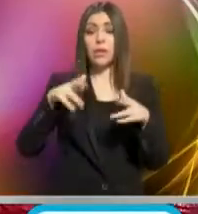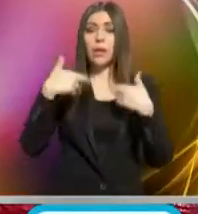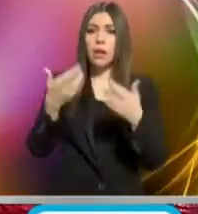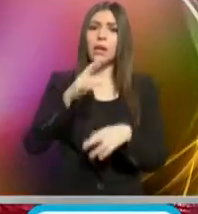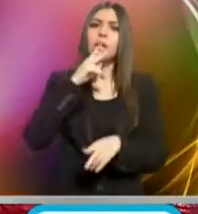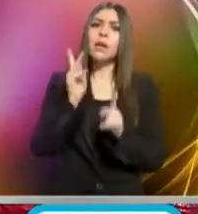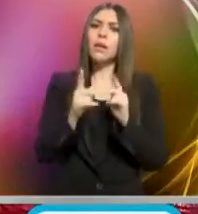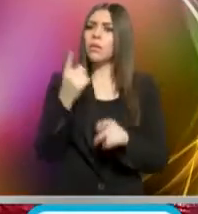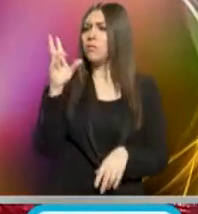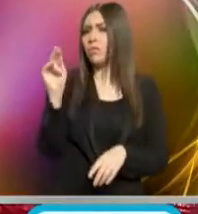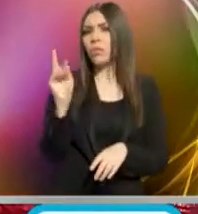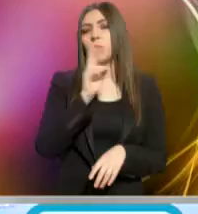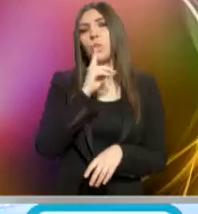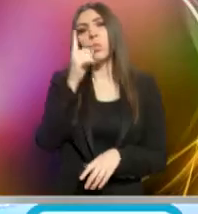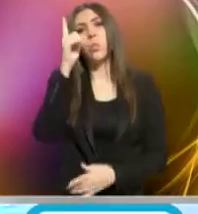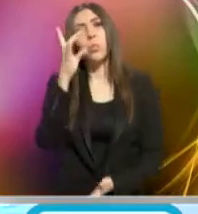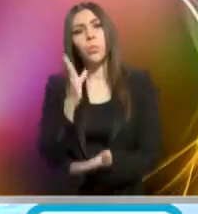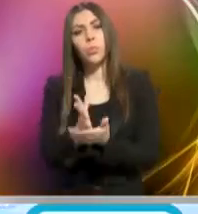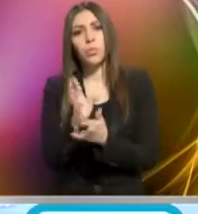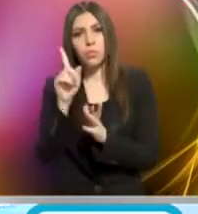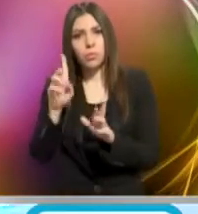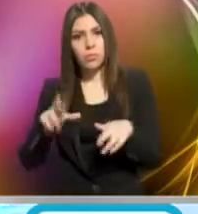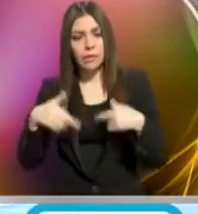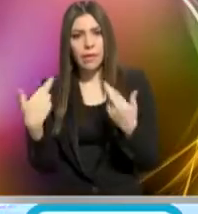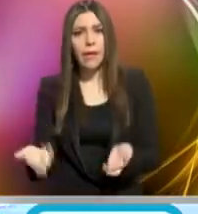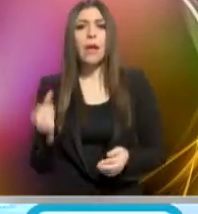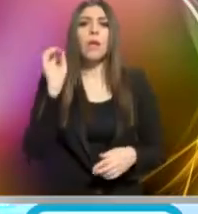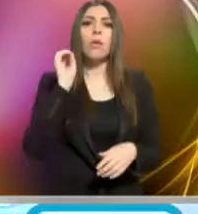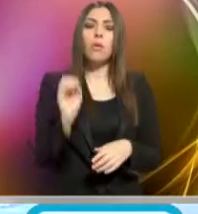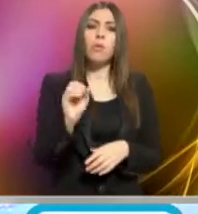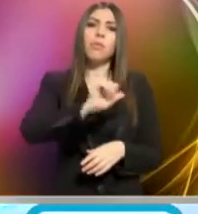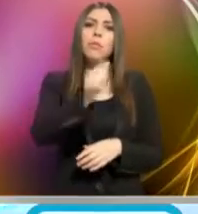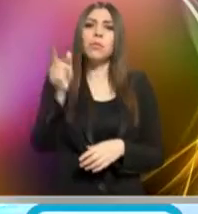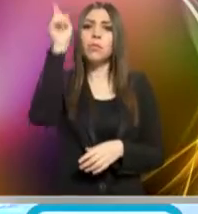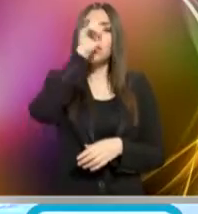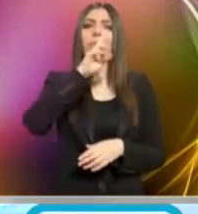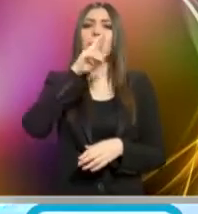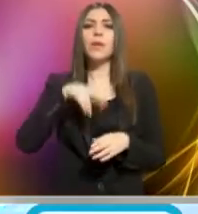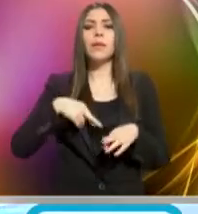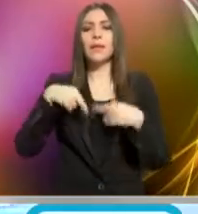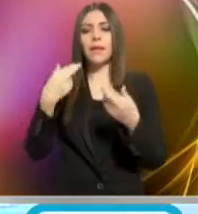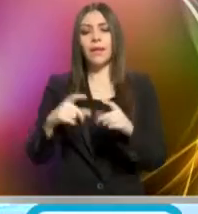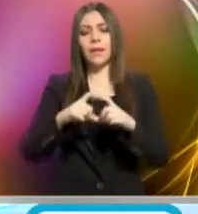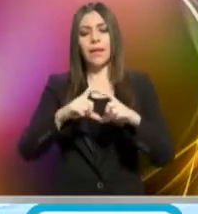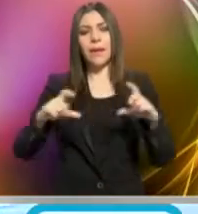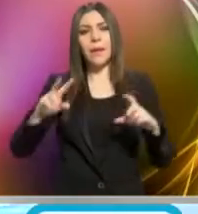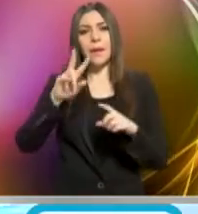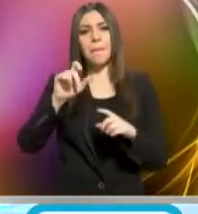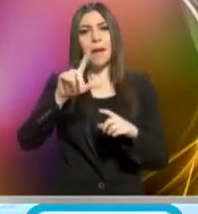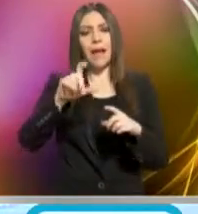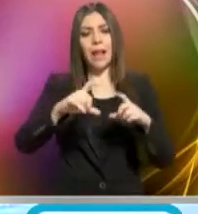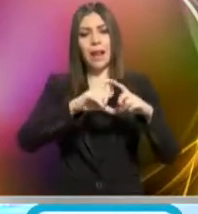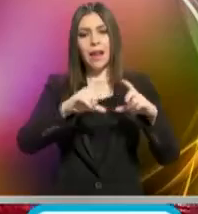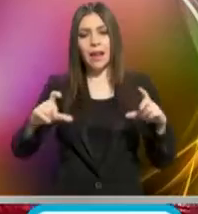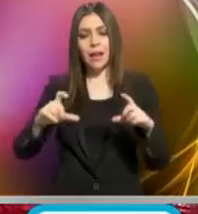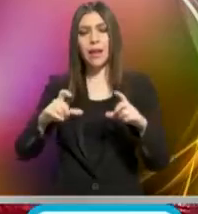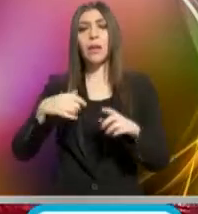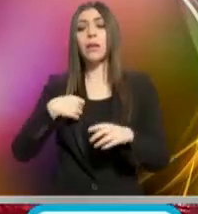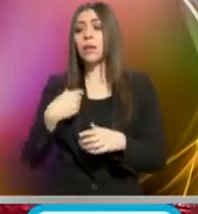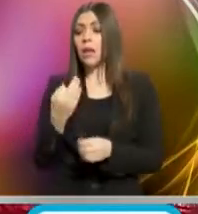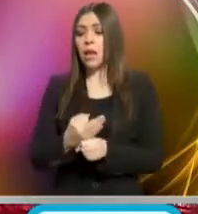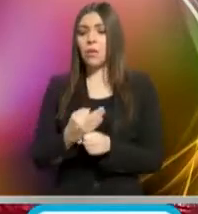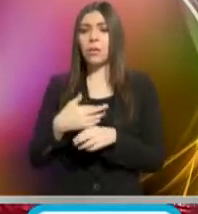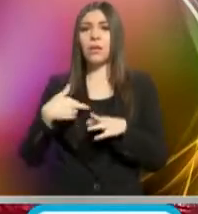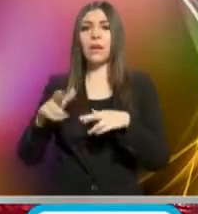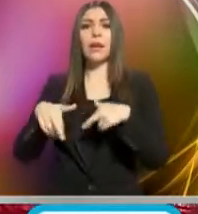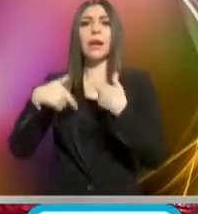O estábamos platicando también, un buen consejo podría ser, pues, te doy un vale y que diga, te lo regalo en enero, porque en enero hay